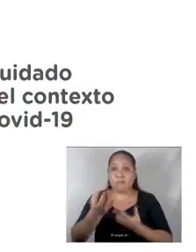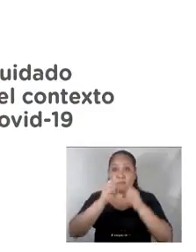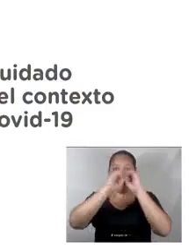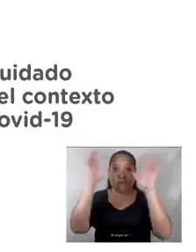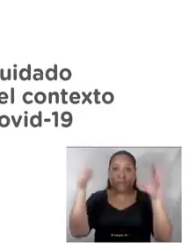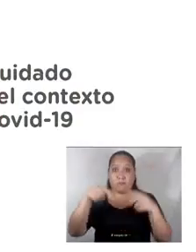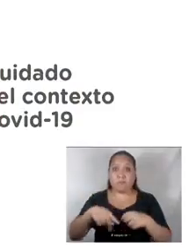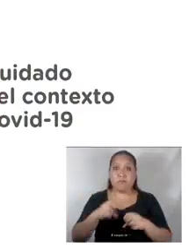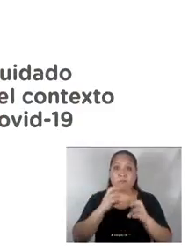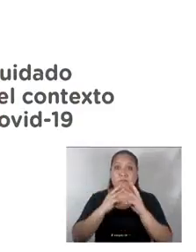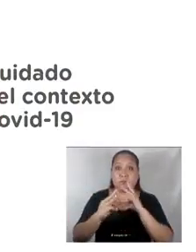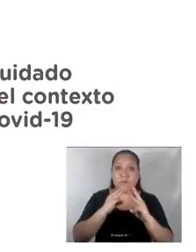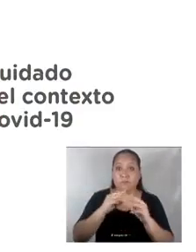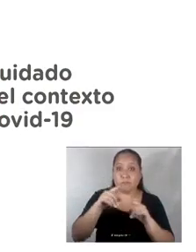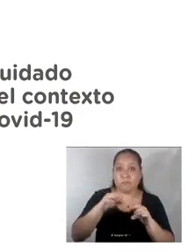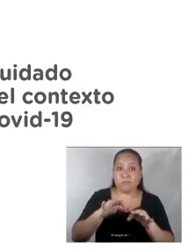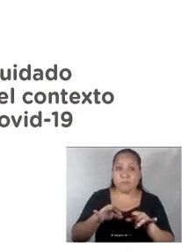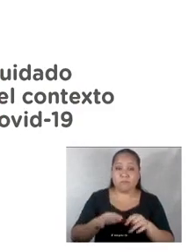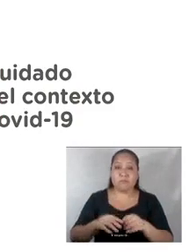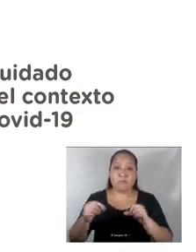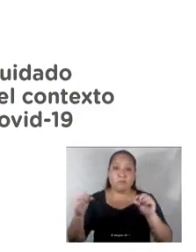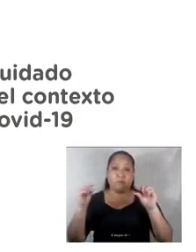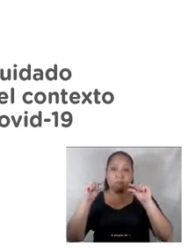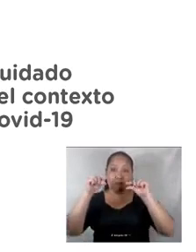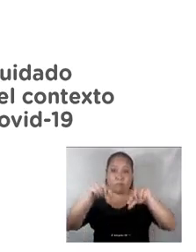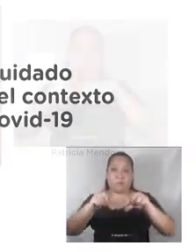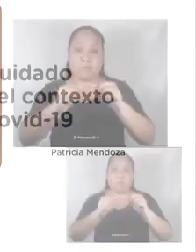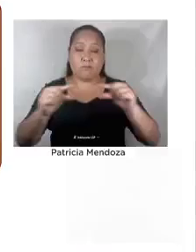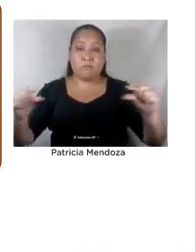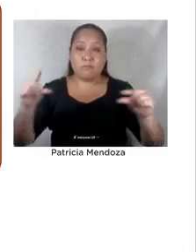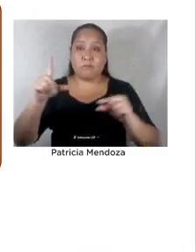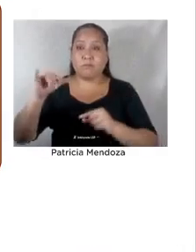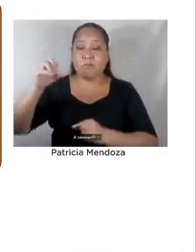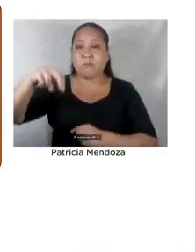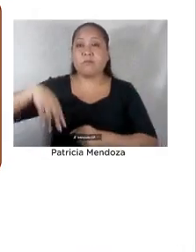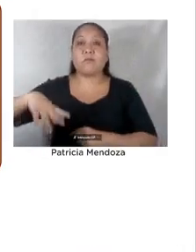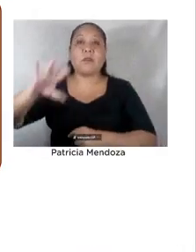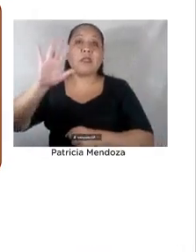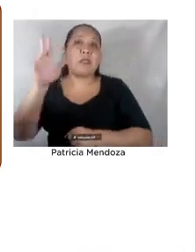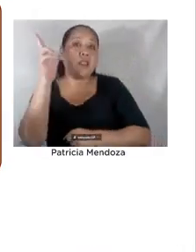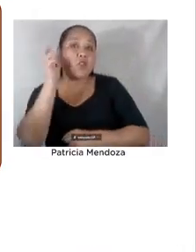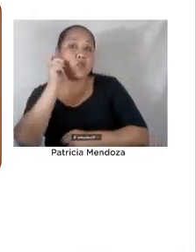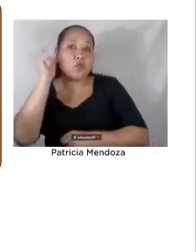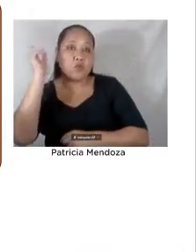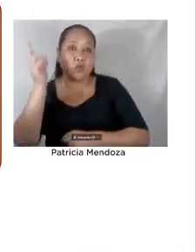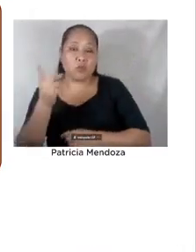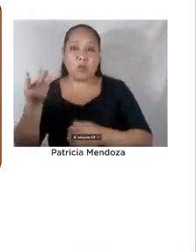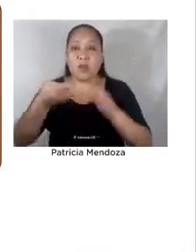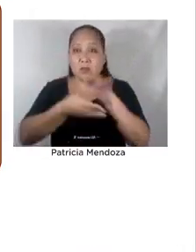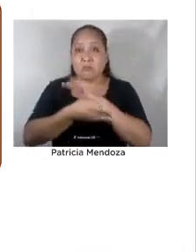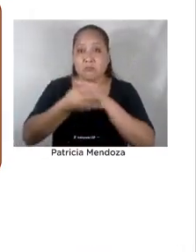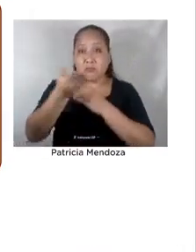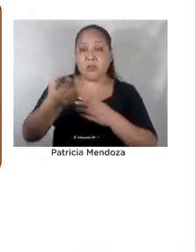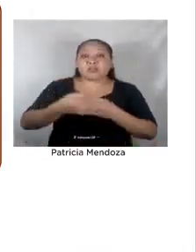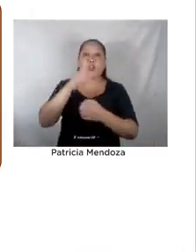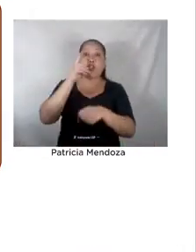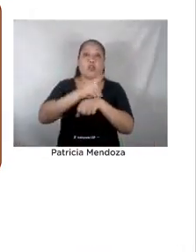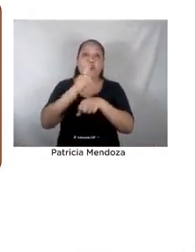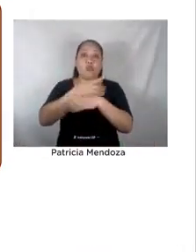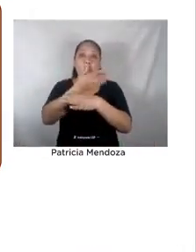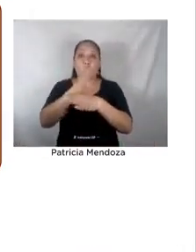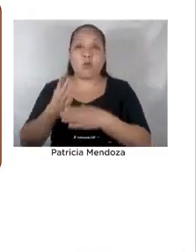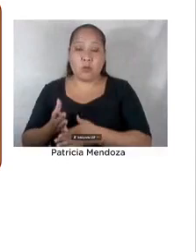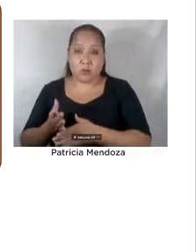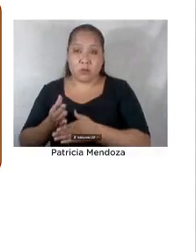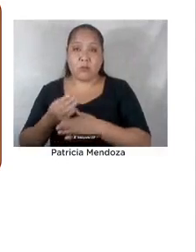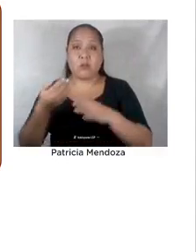los comentarios del Facebook se ha dejado el link de Te Escucho Docente, pueden acceder ahí. El doctor nos ha compartido información sobre contactos,